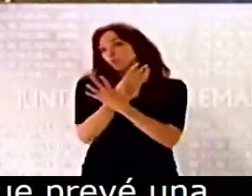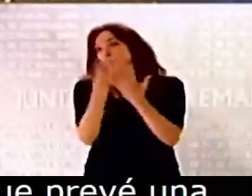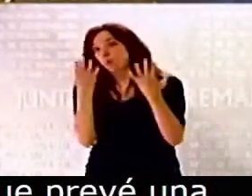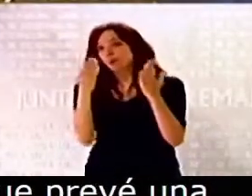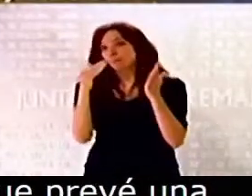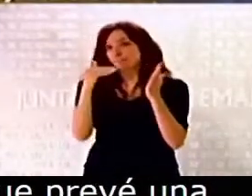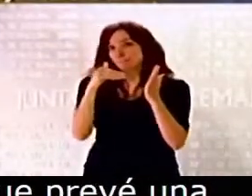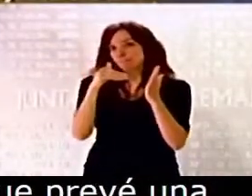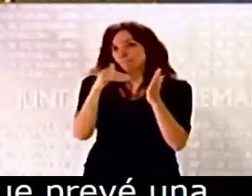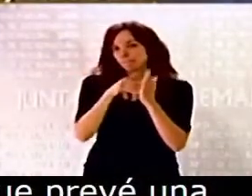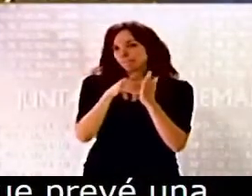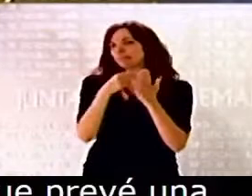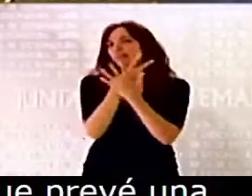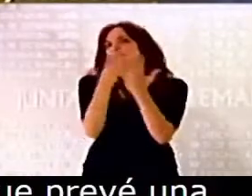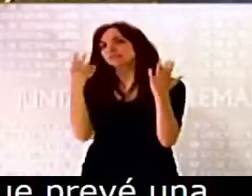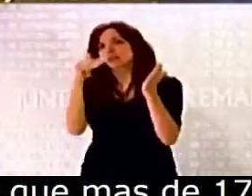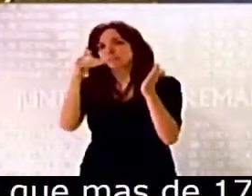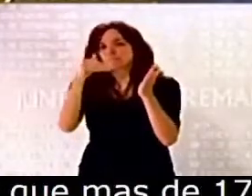de